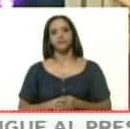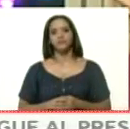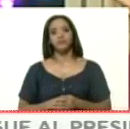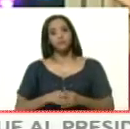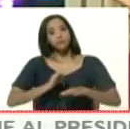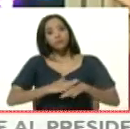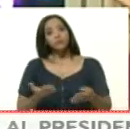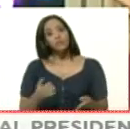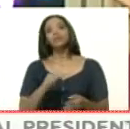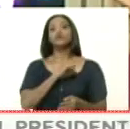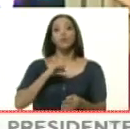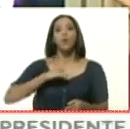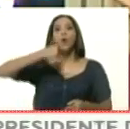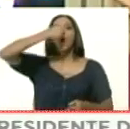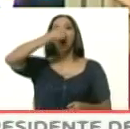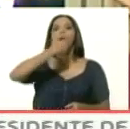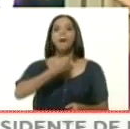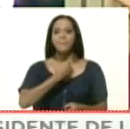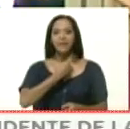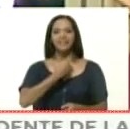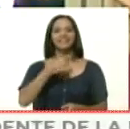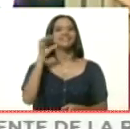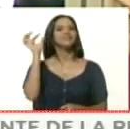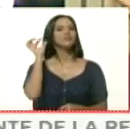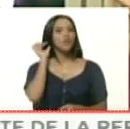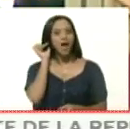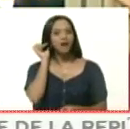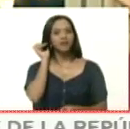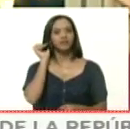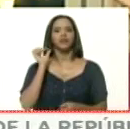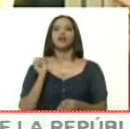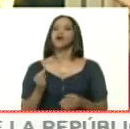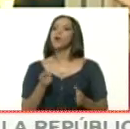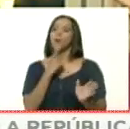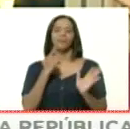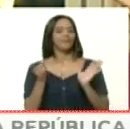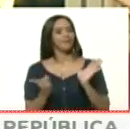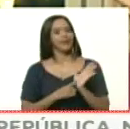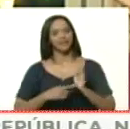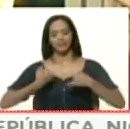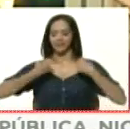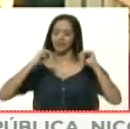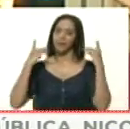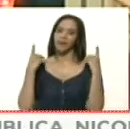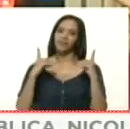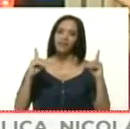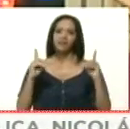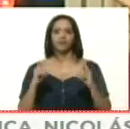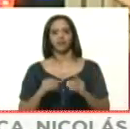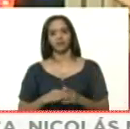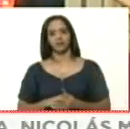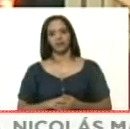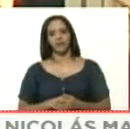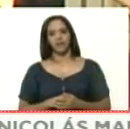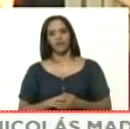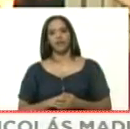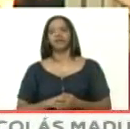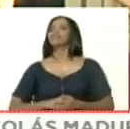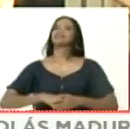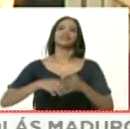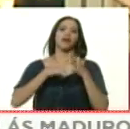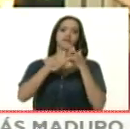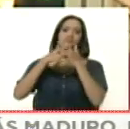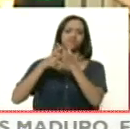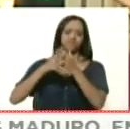Porque somos hombres y mujeres totalmente independientes de imperios,